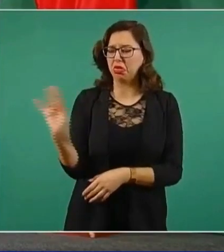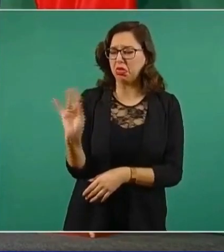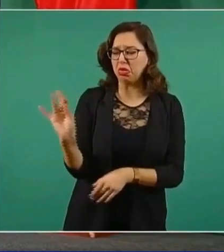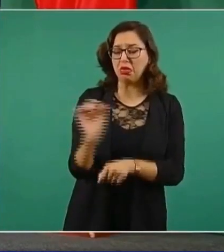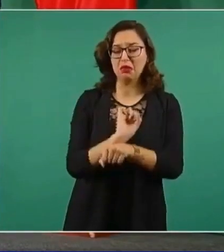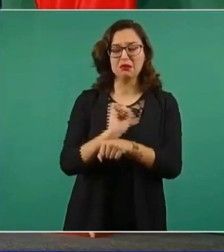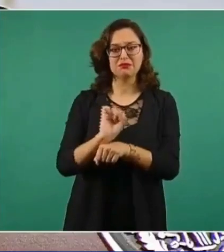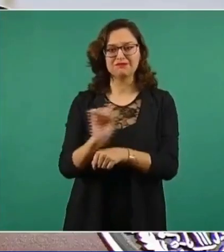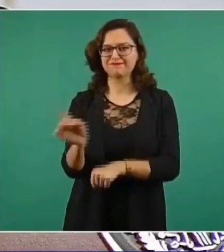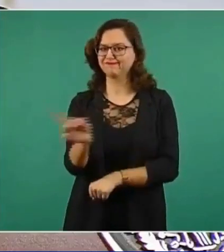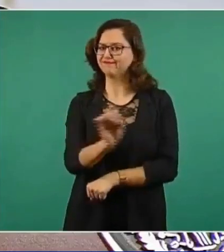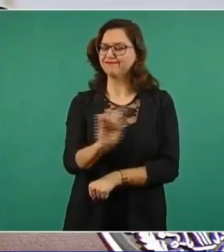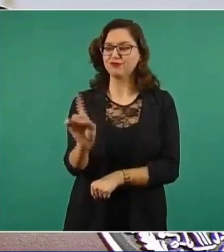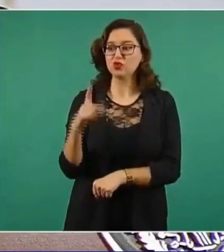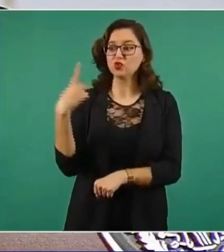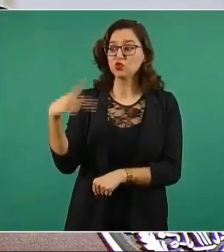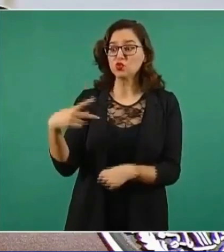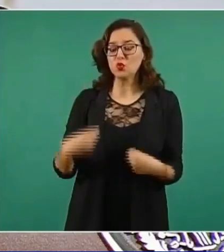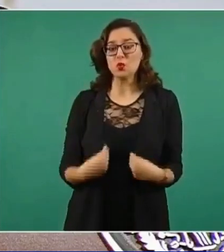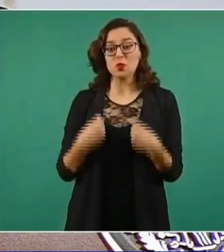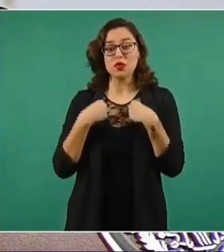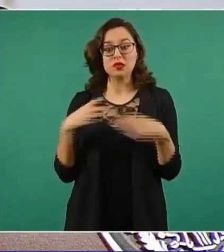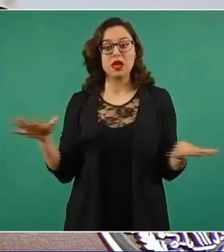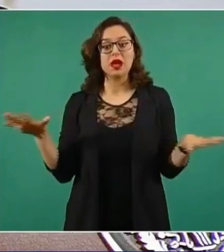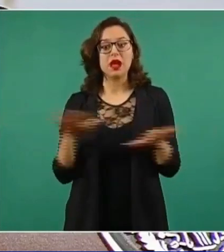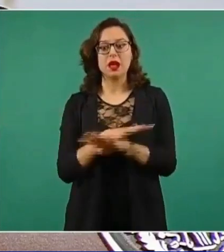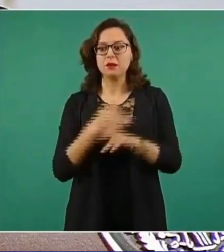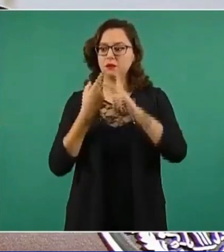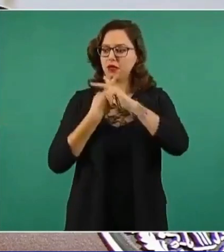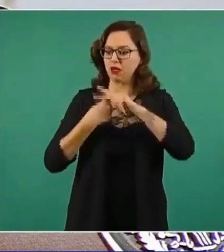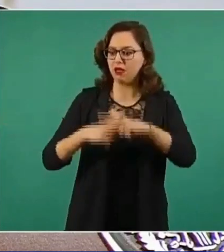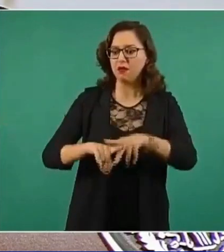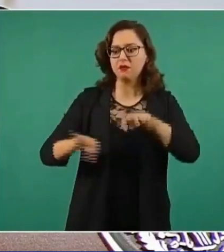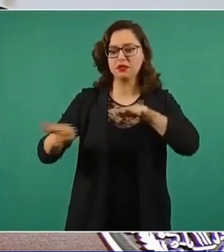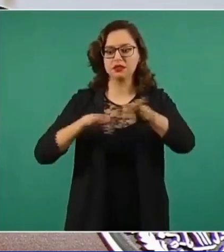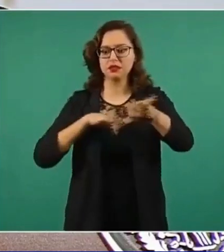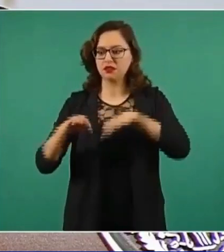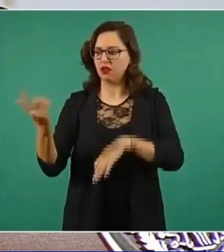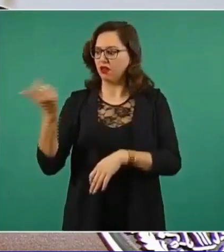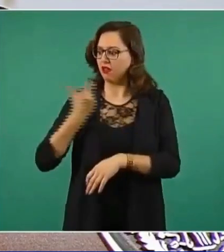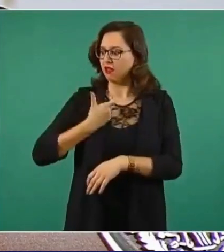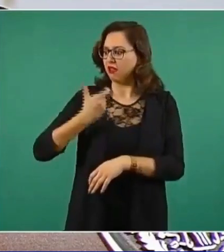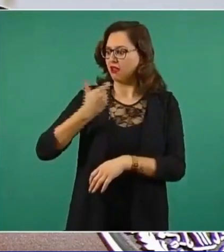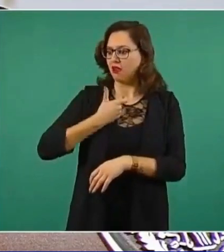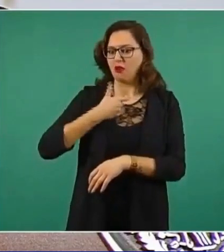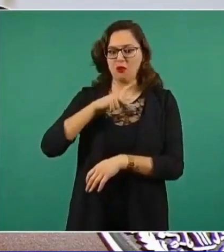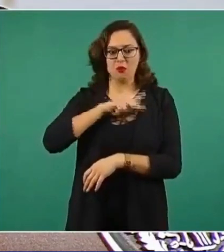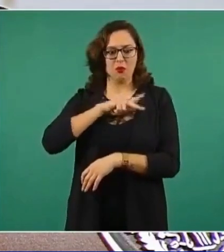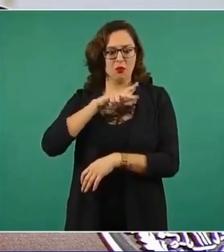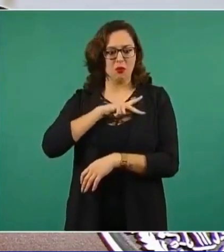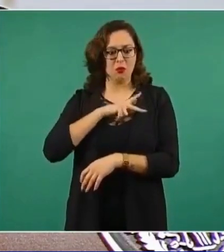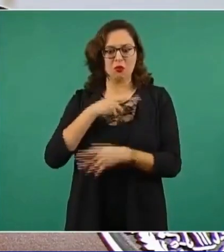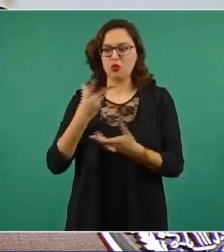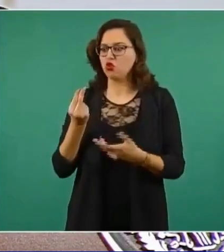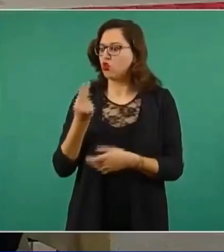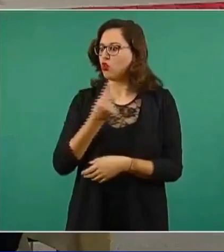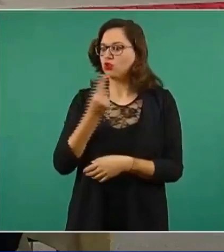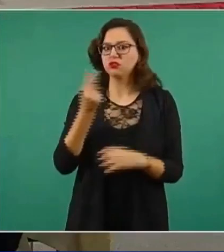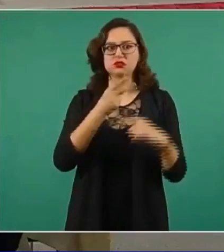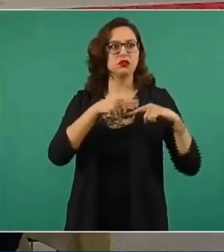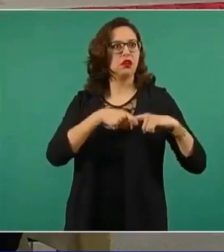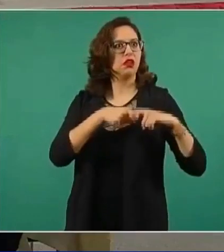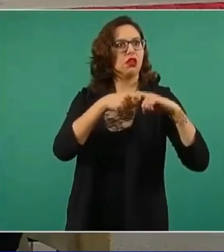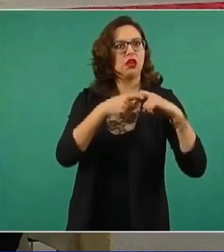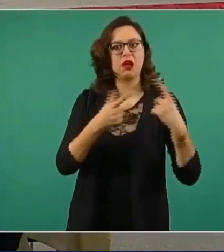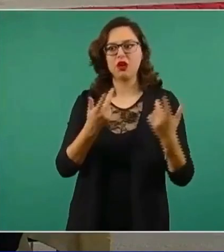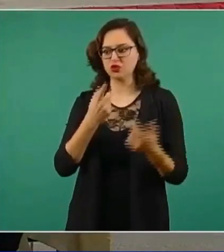de lograr insertarse al mercado de trabajo, de tener ingresos propios, de tener autonomía.